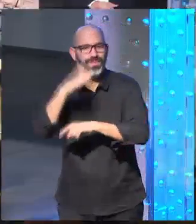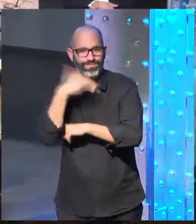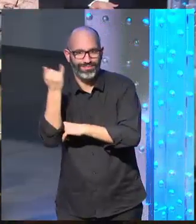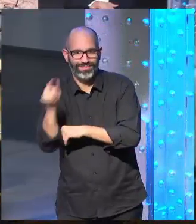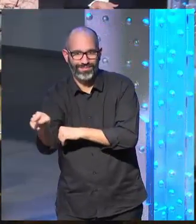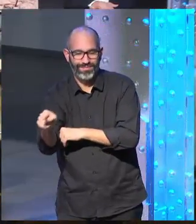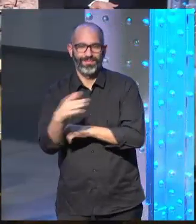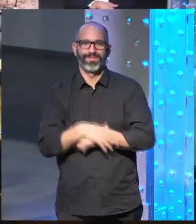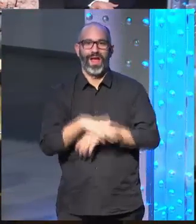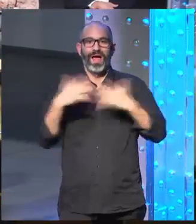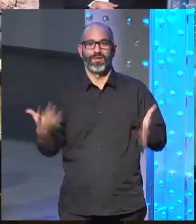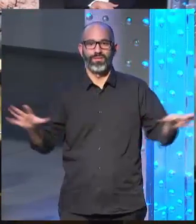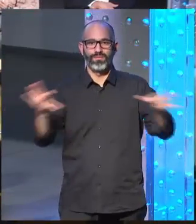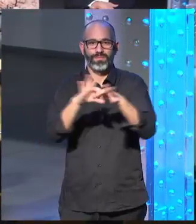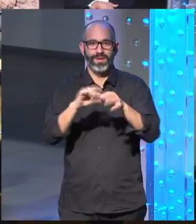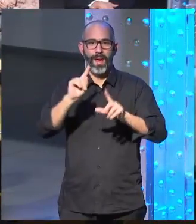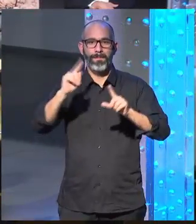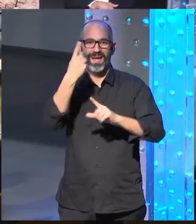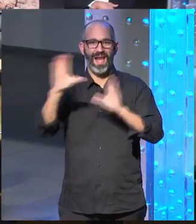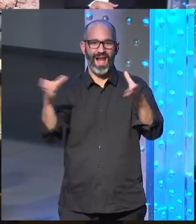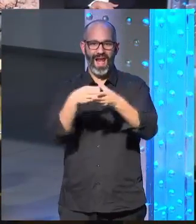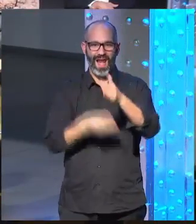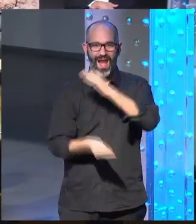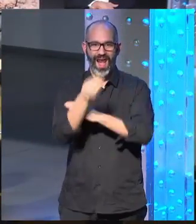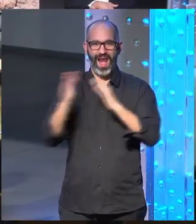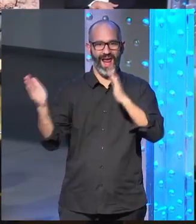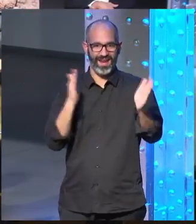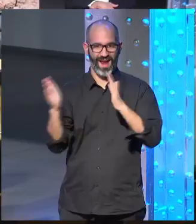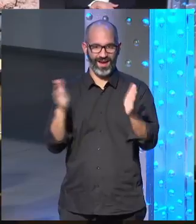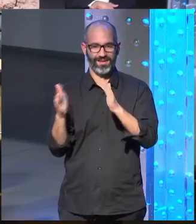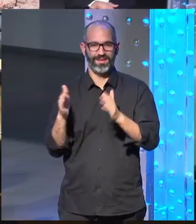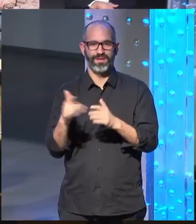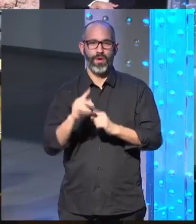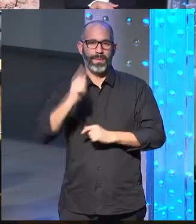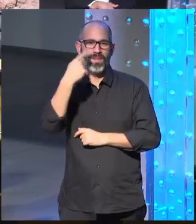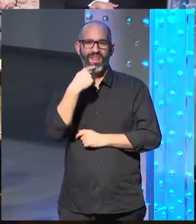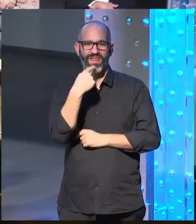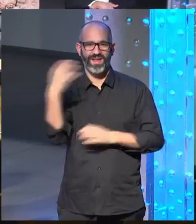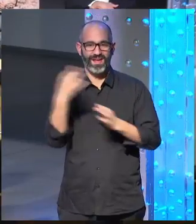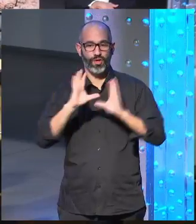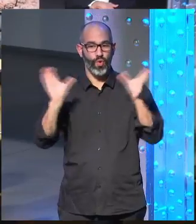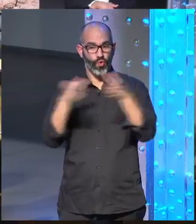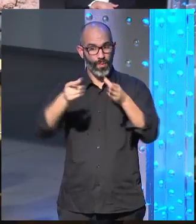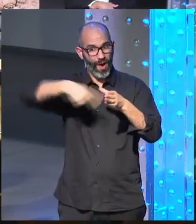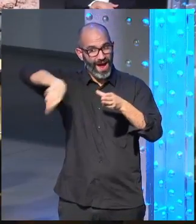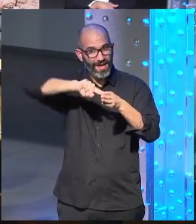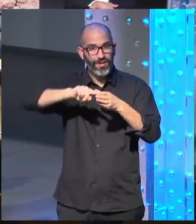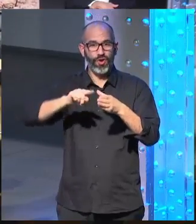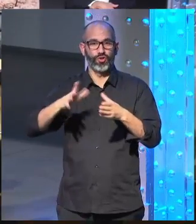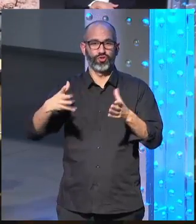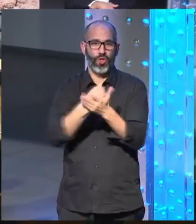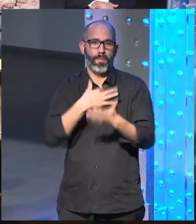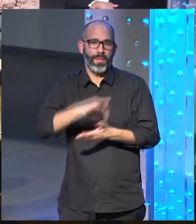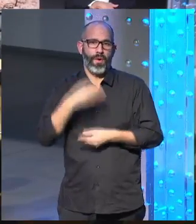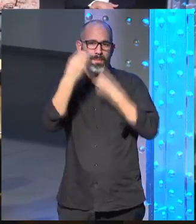relación al tema de los millennials, lo primero que tengo que decir es que todo ese grupo de millennials que